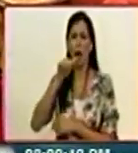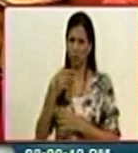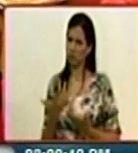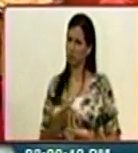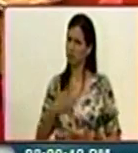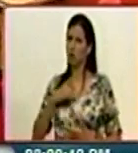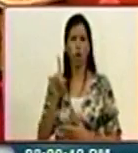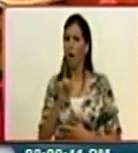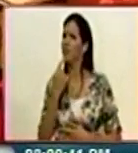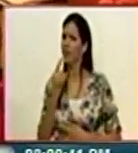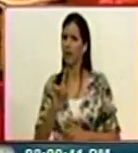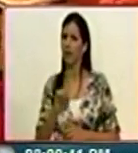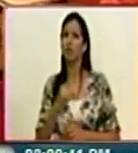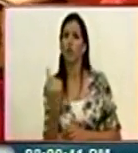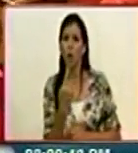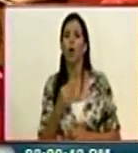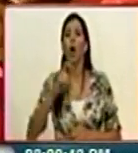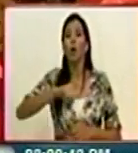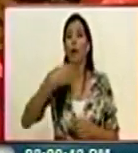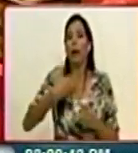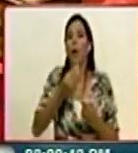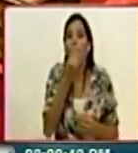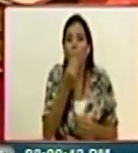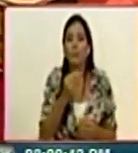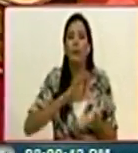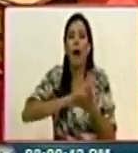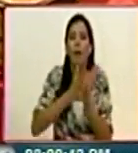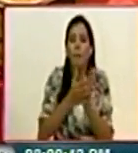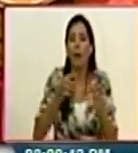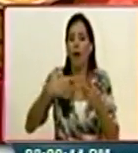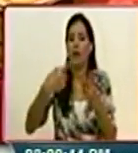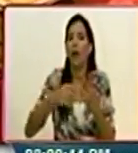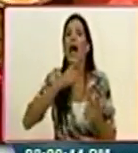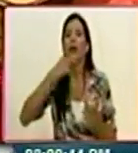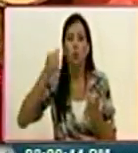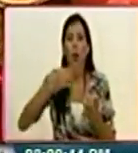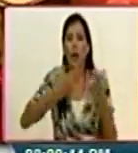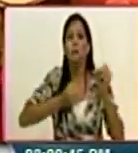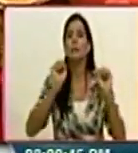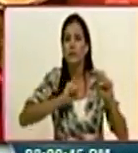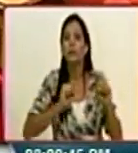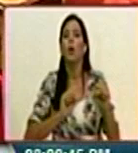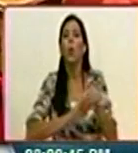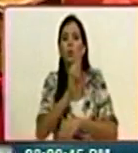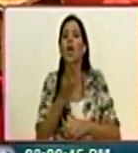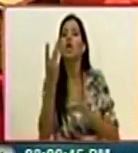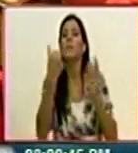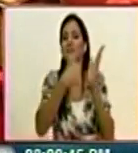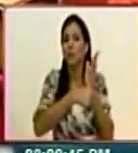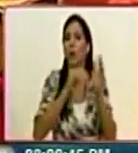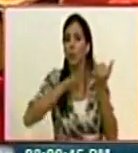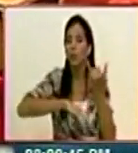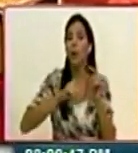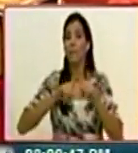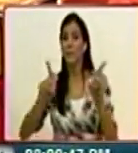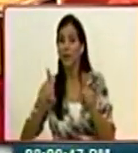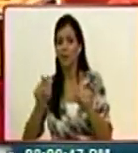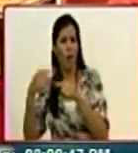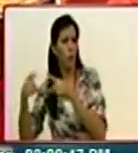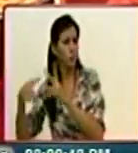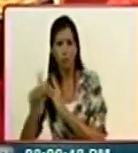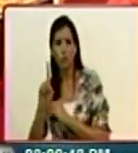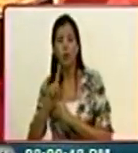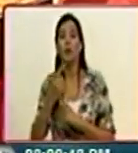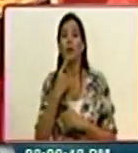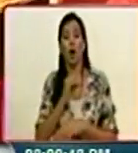nosotros dimos. Entonces creemos que ya es necesario, es una instrucción que la hemos revisado con el presidente y ya algunos en los lugares donde mi comandante ya